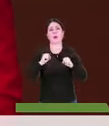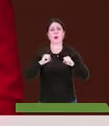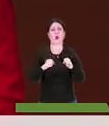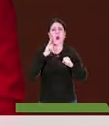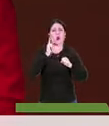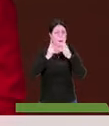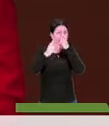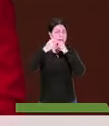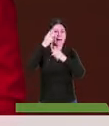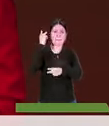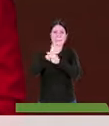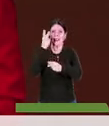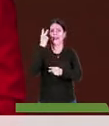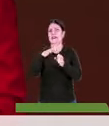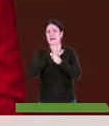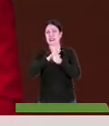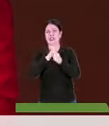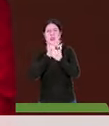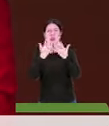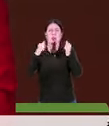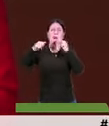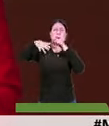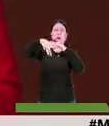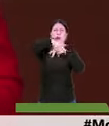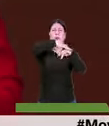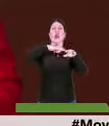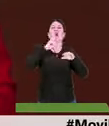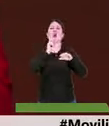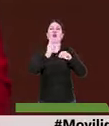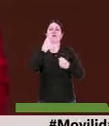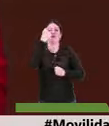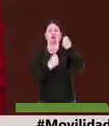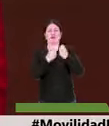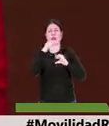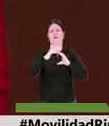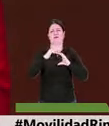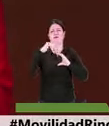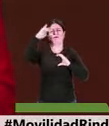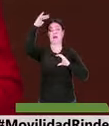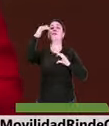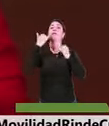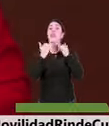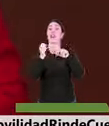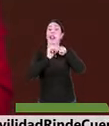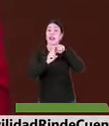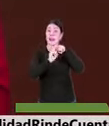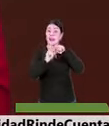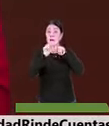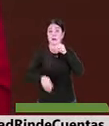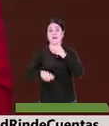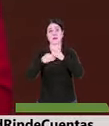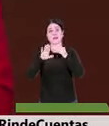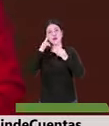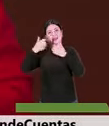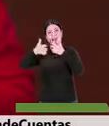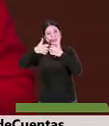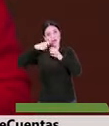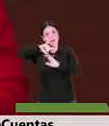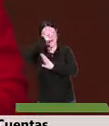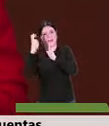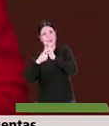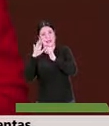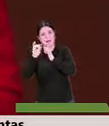salud generados por el material particulado que emiten los vehículos. Ahora bien, Transmilenio y el Sistema Integrado de Transporte Público